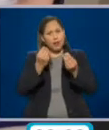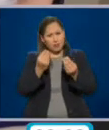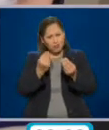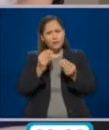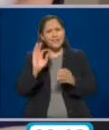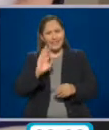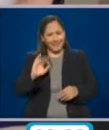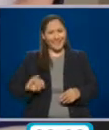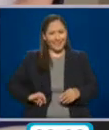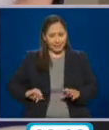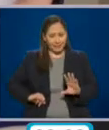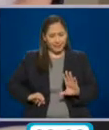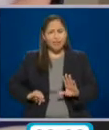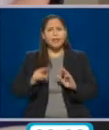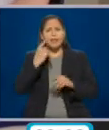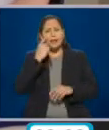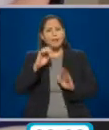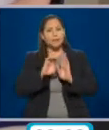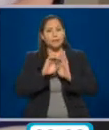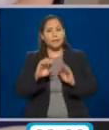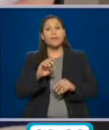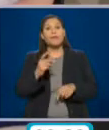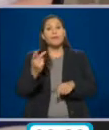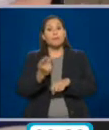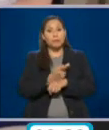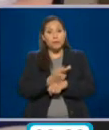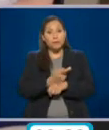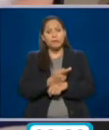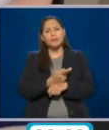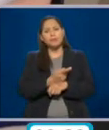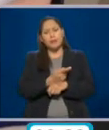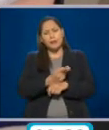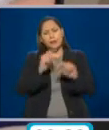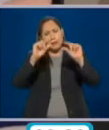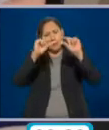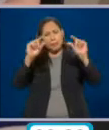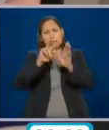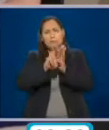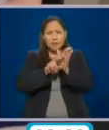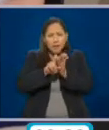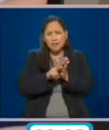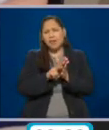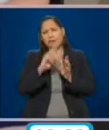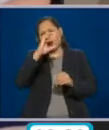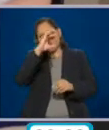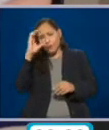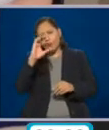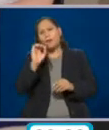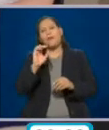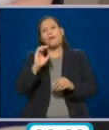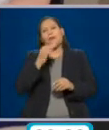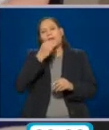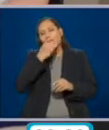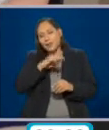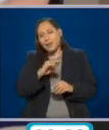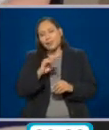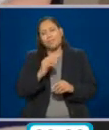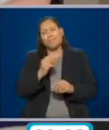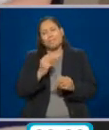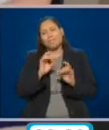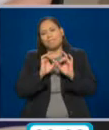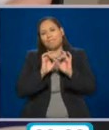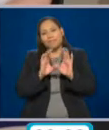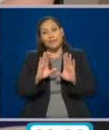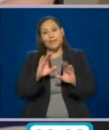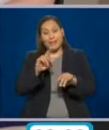va a interesar, porque sucede que suben algún video, alguna foto, algún evento desafortunado en redes sociales o en internet